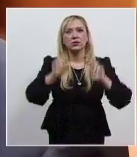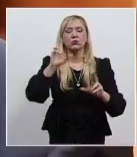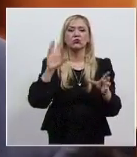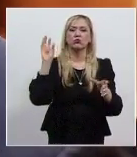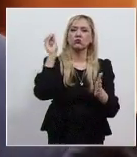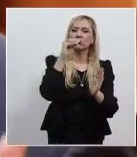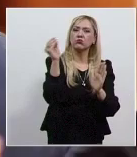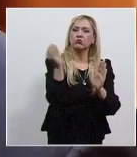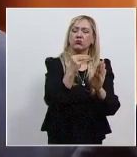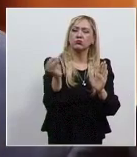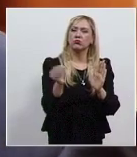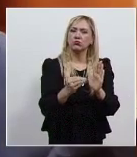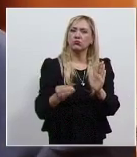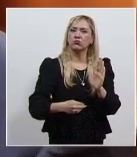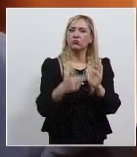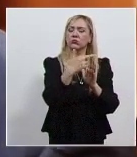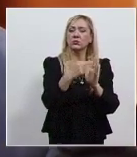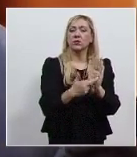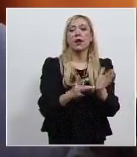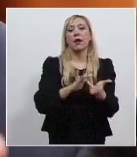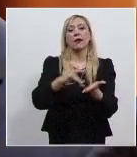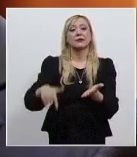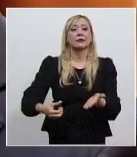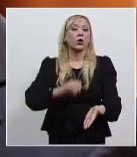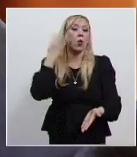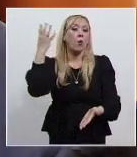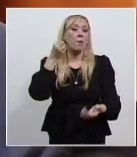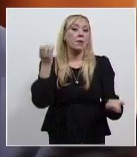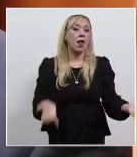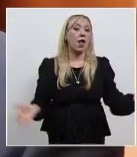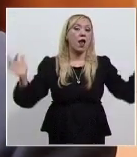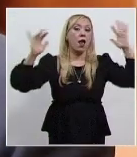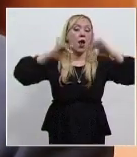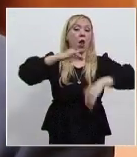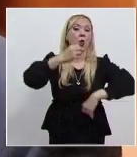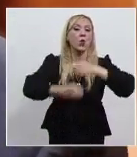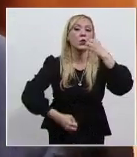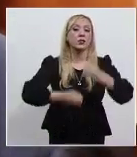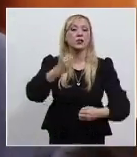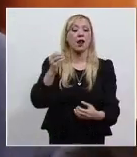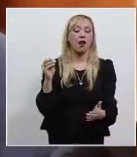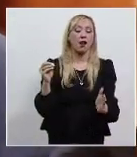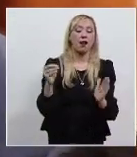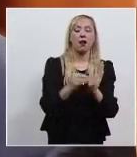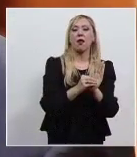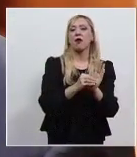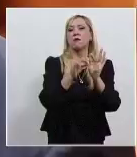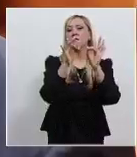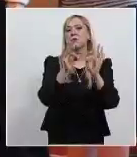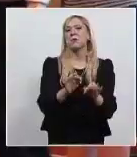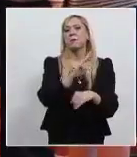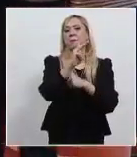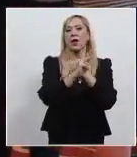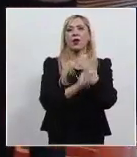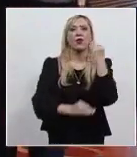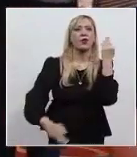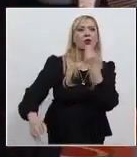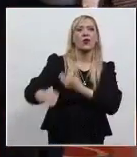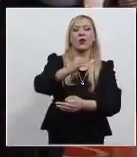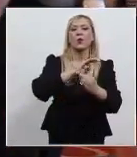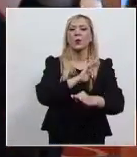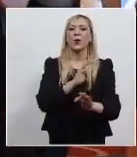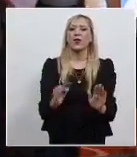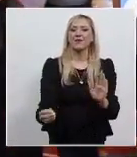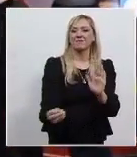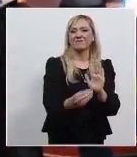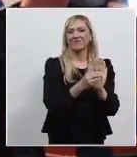estos instrumentos que a través de la cumbre judicial encuentran una cristalización para todos nuestros países. Para el canal del